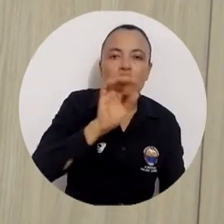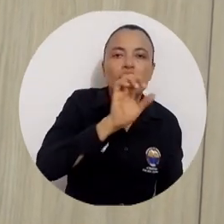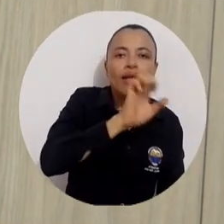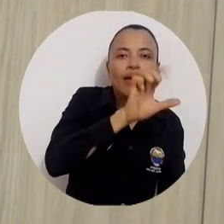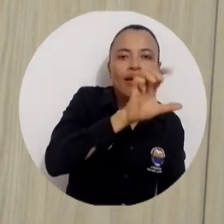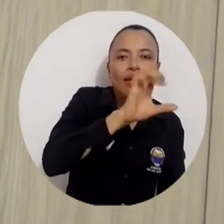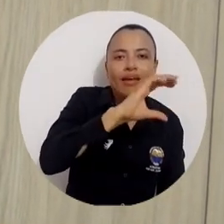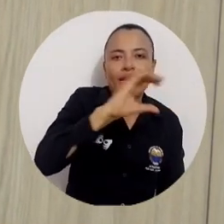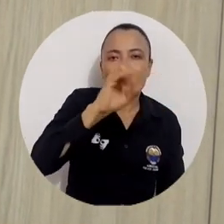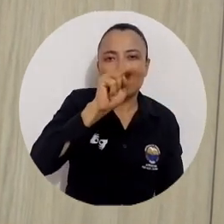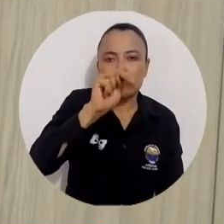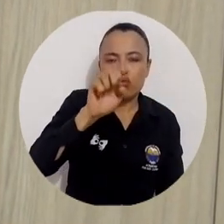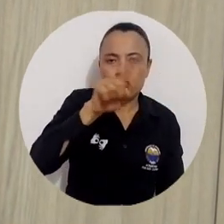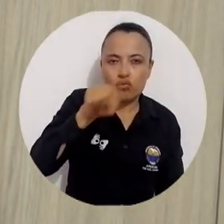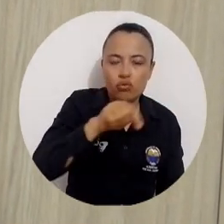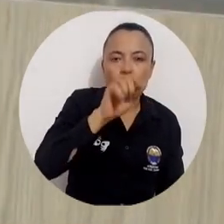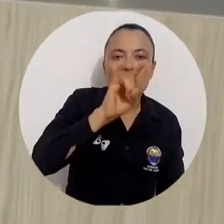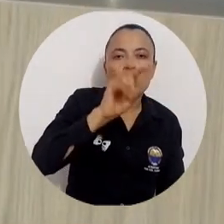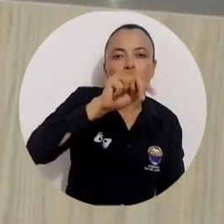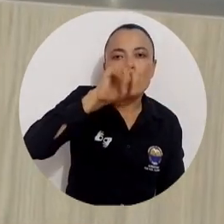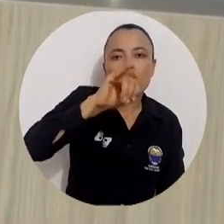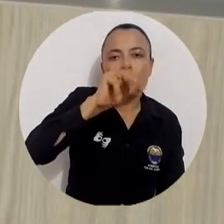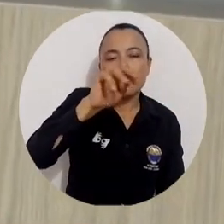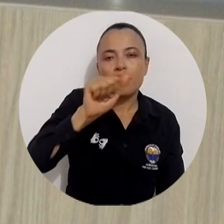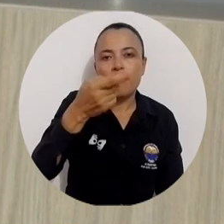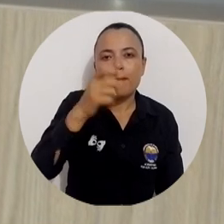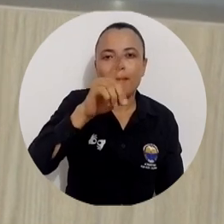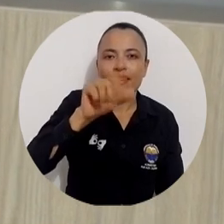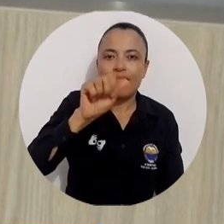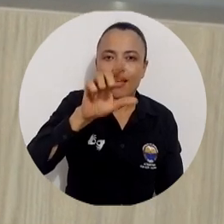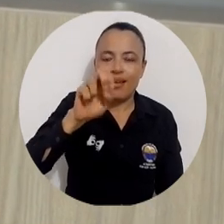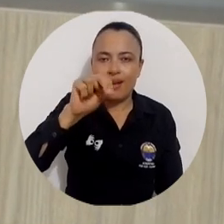www.unimagdalena.edu.co y en la página de elecciones,